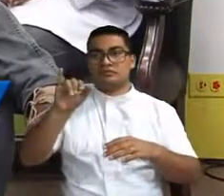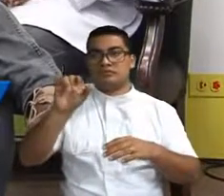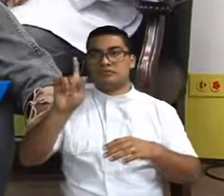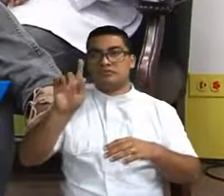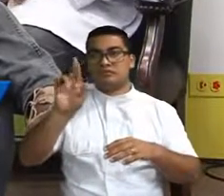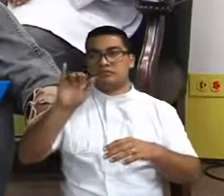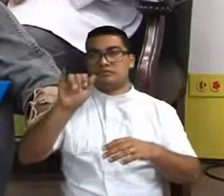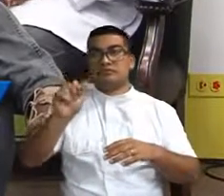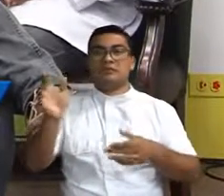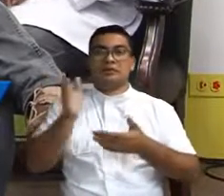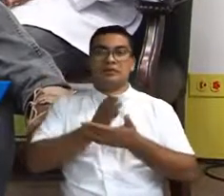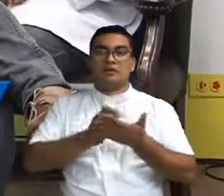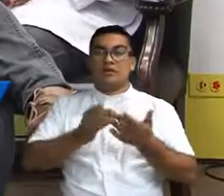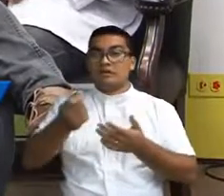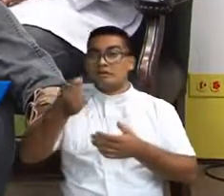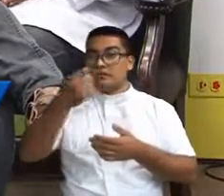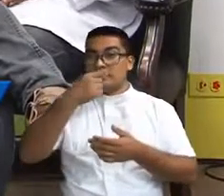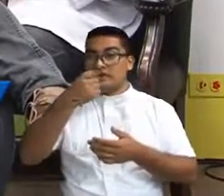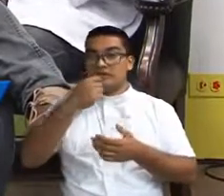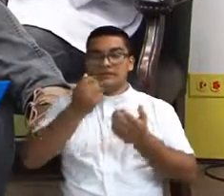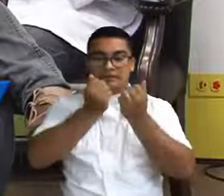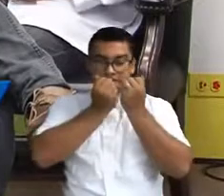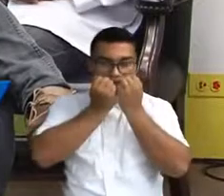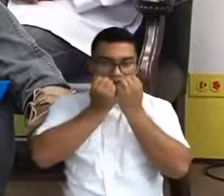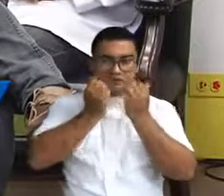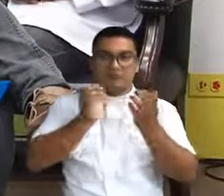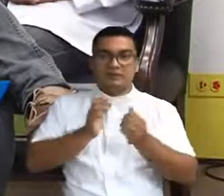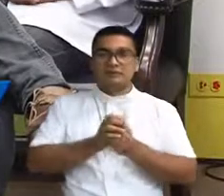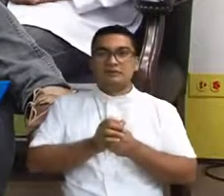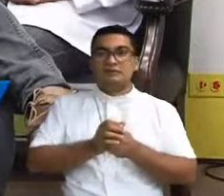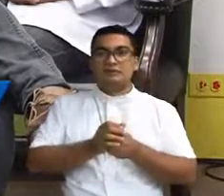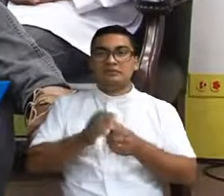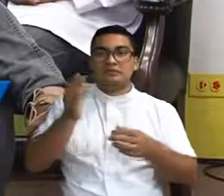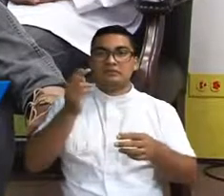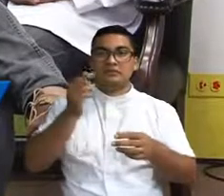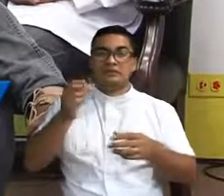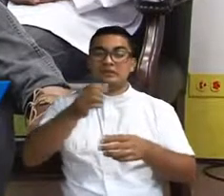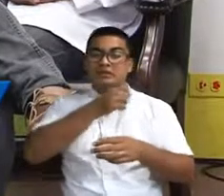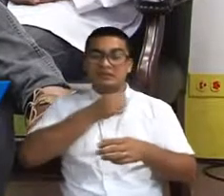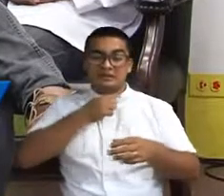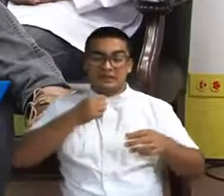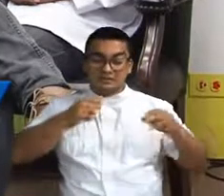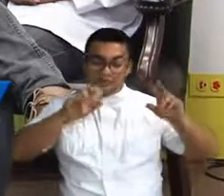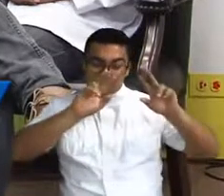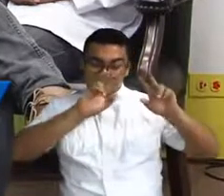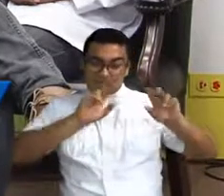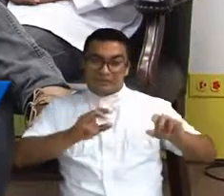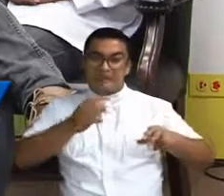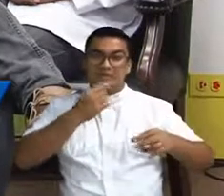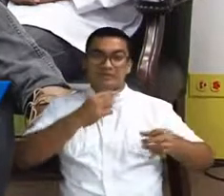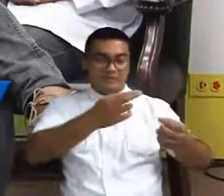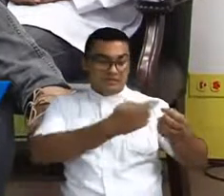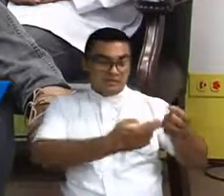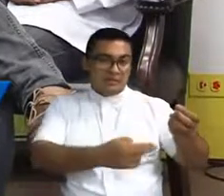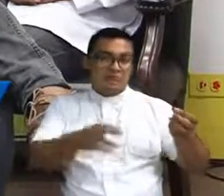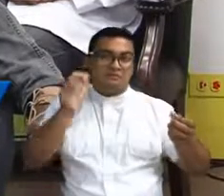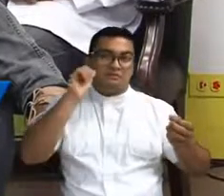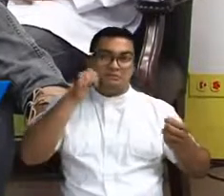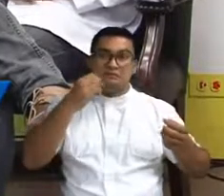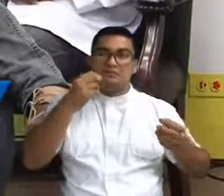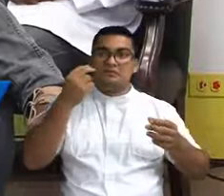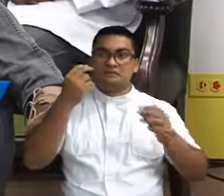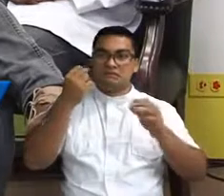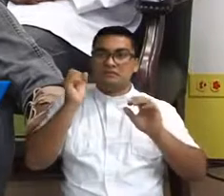son fármacos para el factor ansioso. ¿Existe algún tipo de examen clínico en sangre, en orina para determinar?